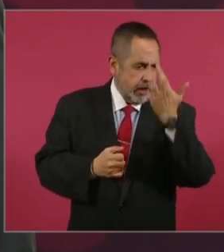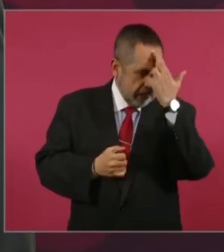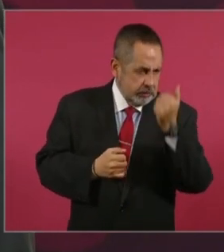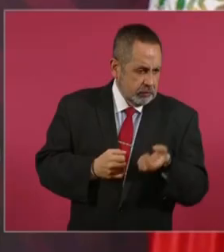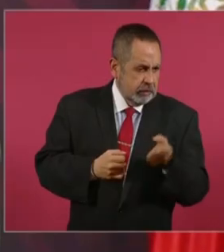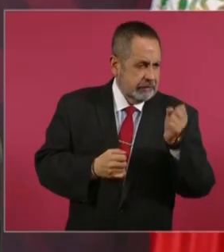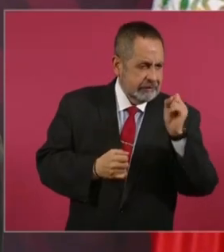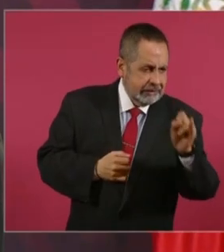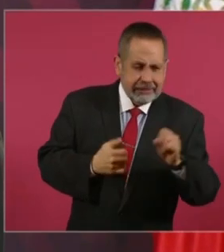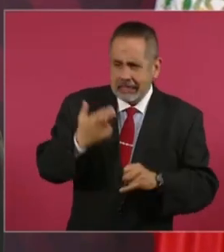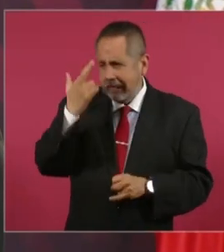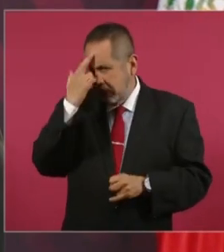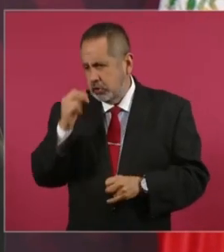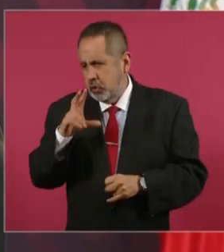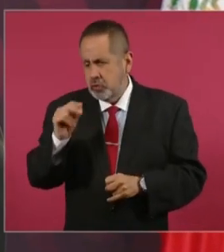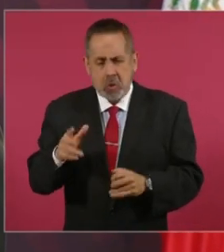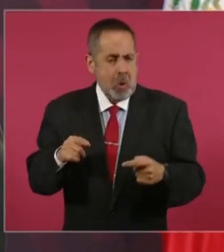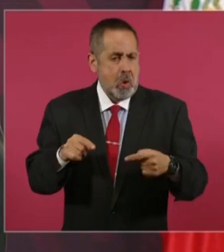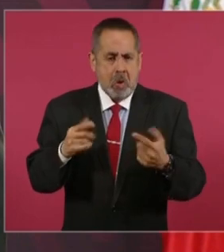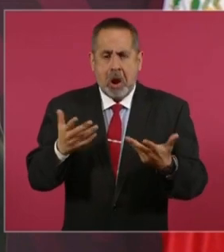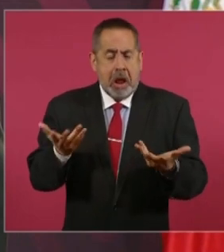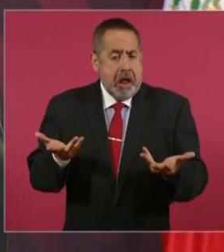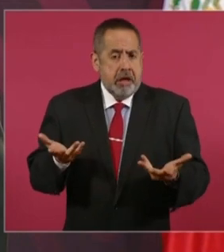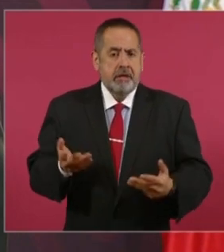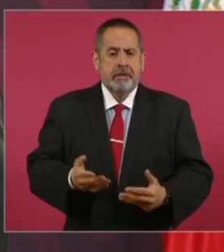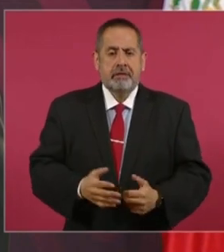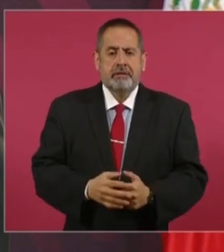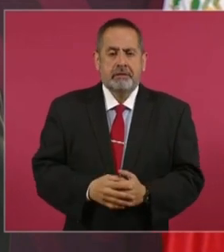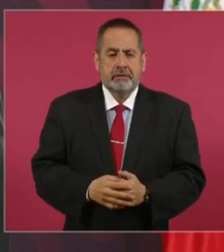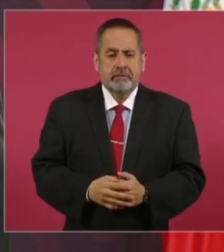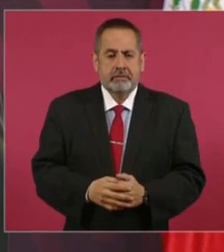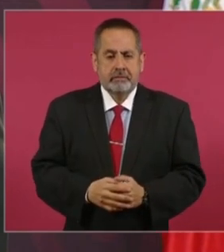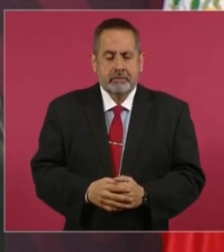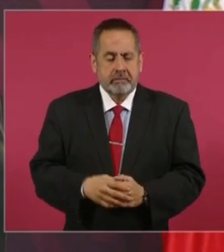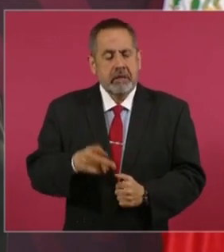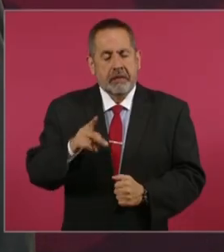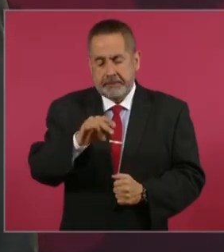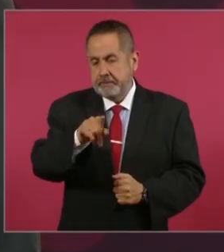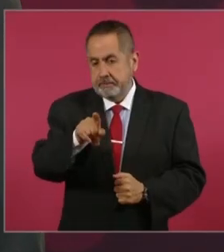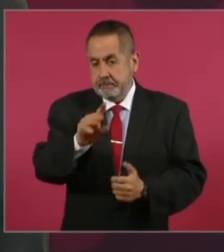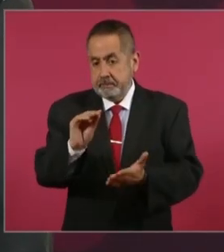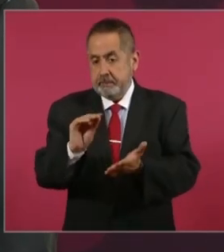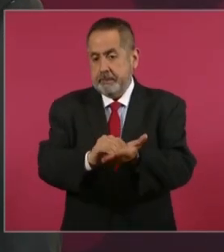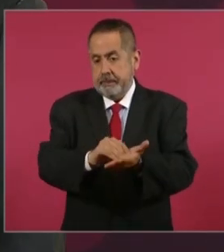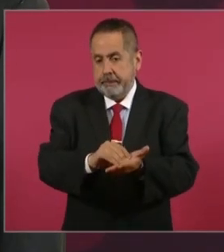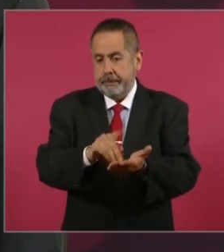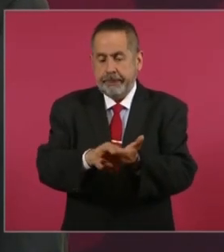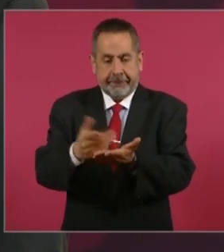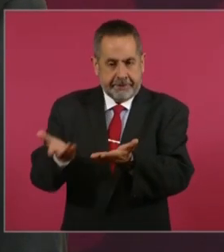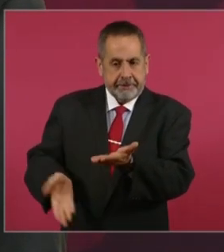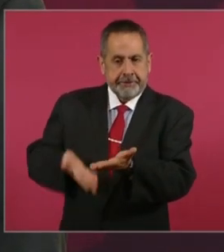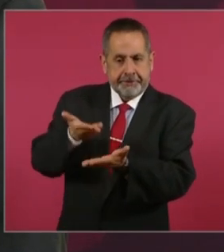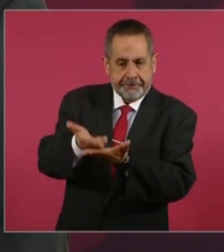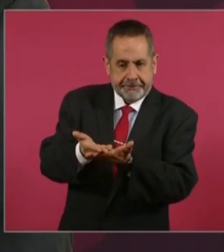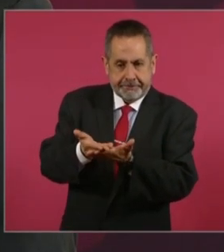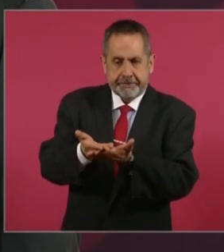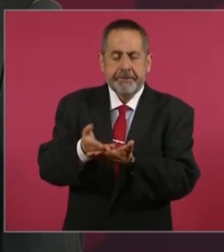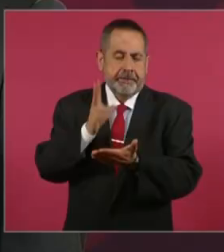pero sí vamos a dejar la propuesta,